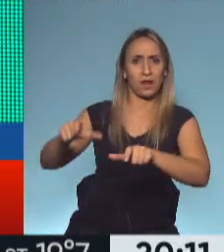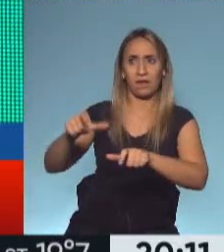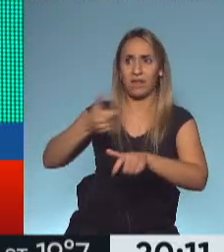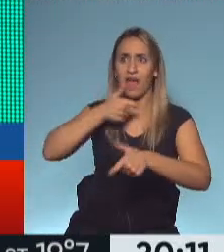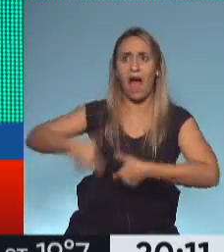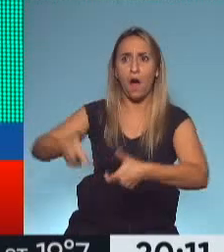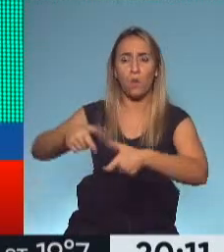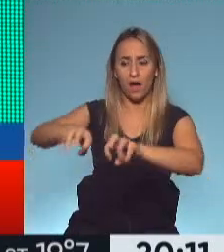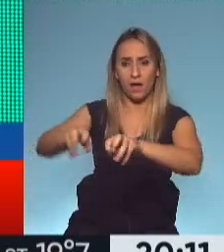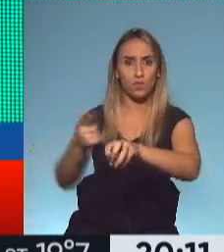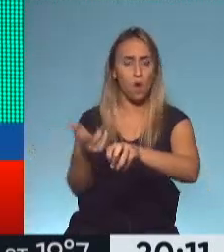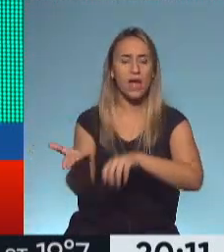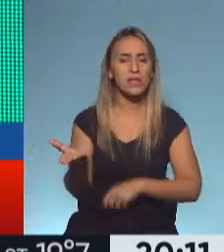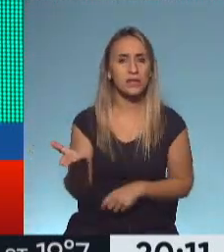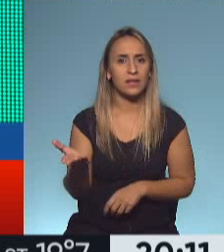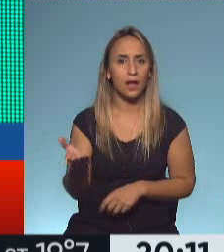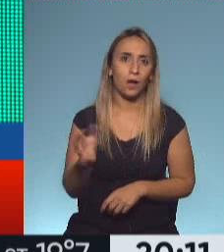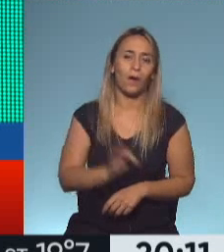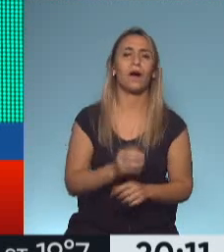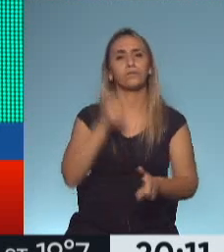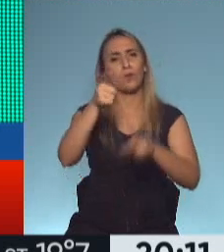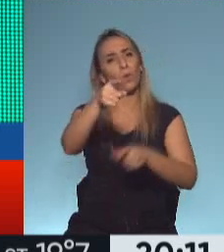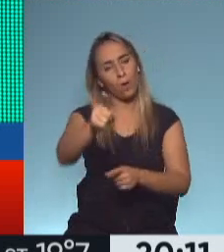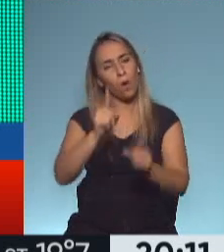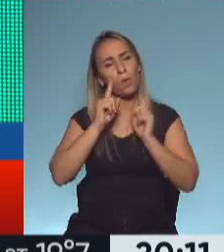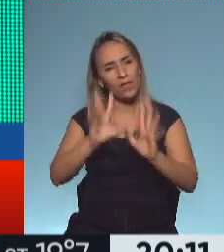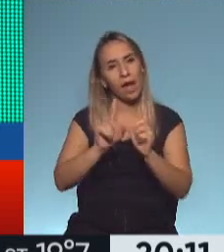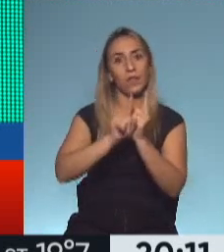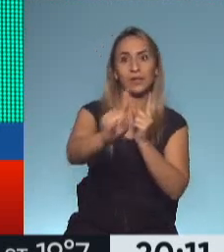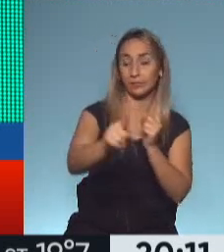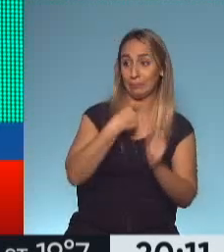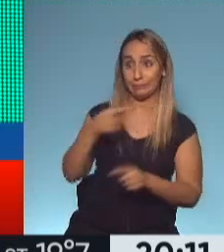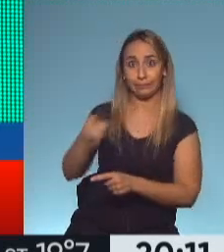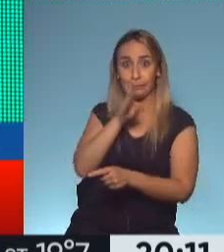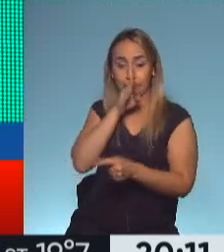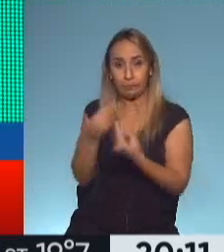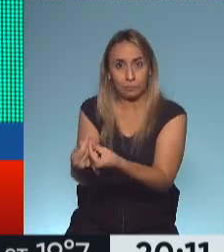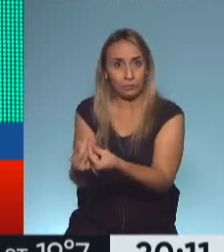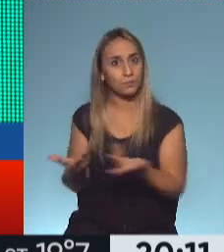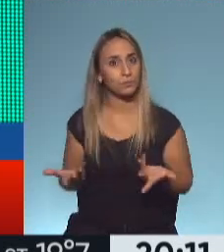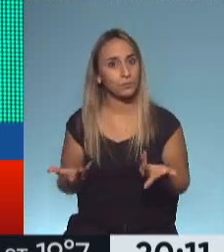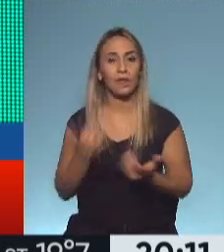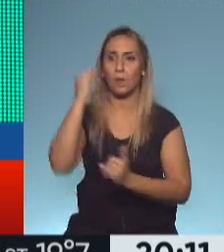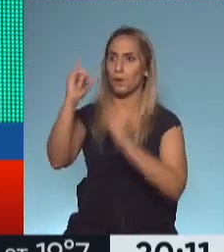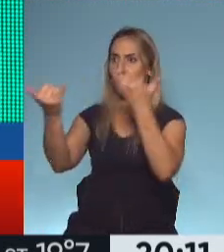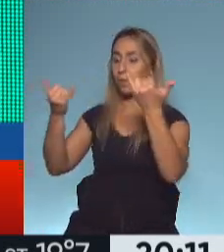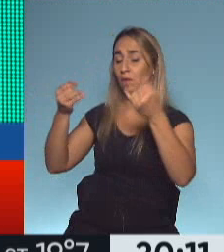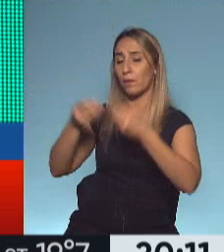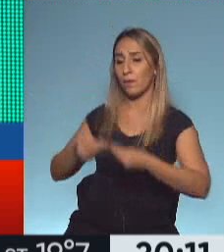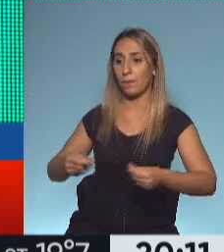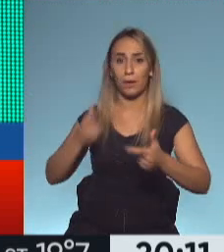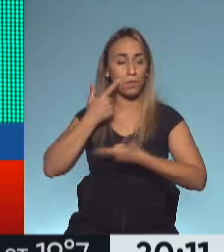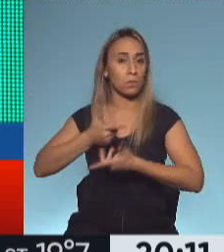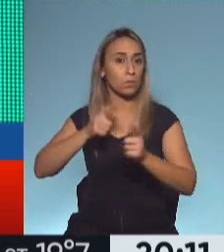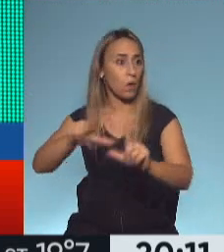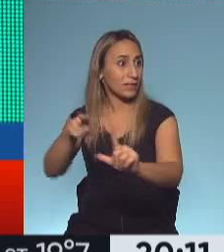agua potable. Ni hablar de lo de la distancia social. Se fueron las cámaras, pero aún así la problemática sigue.